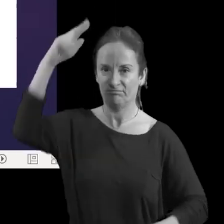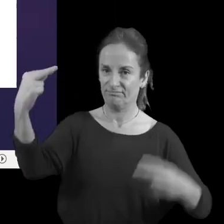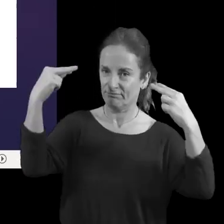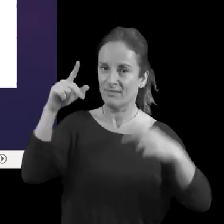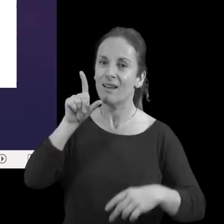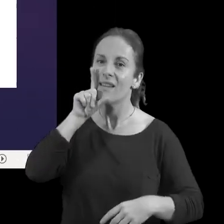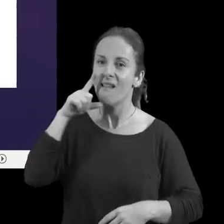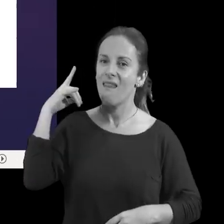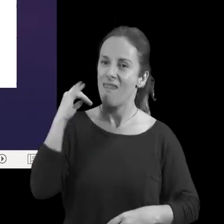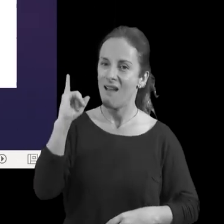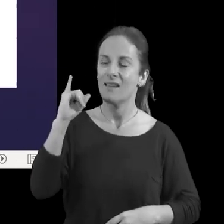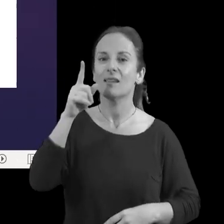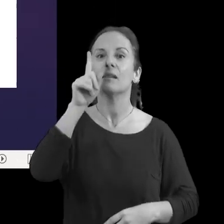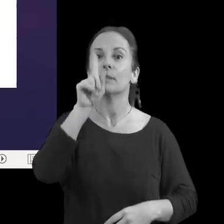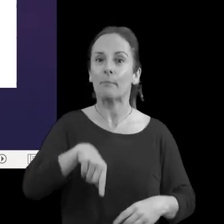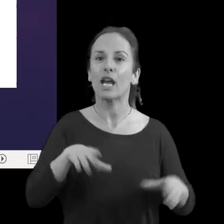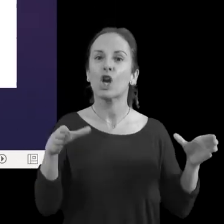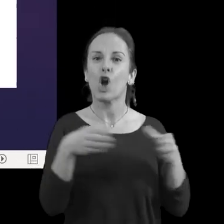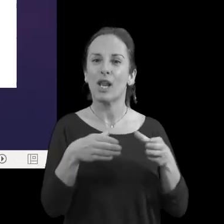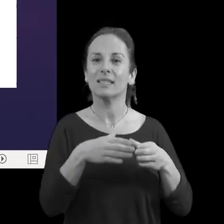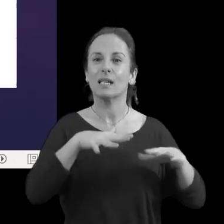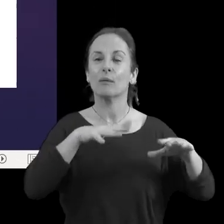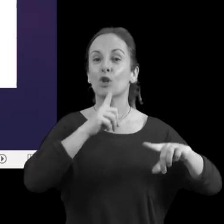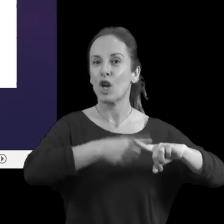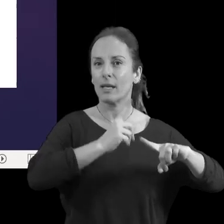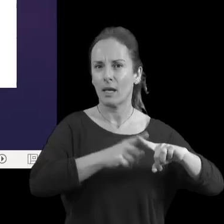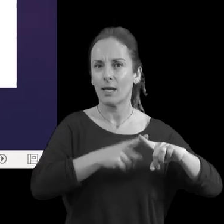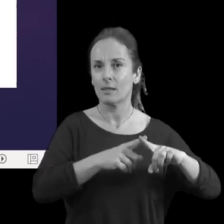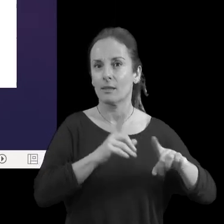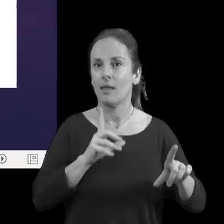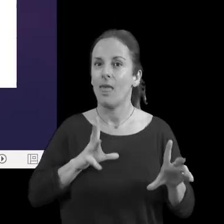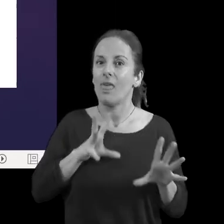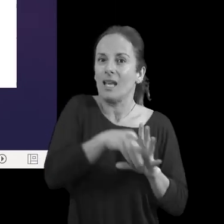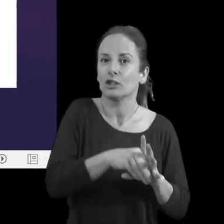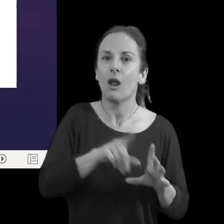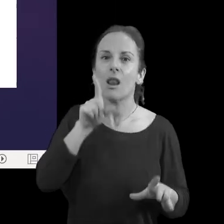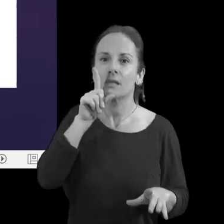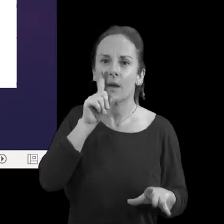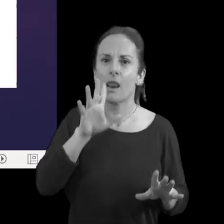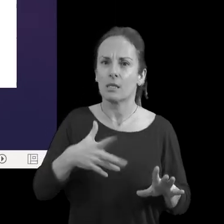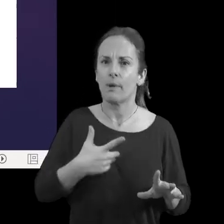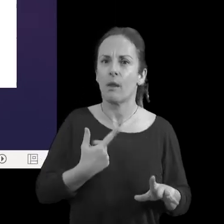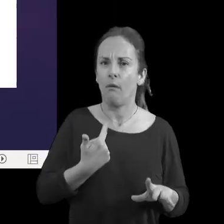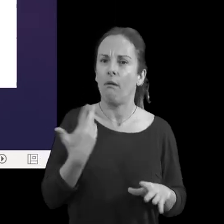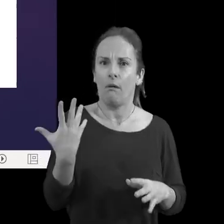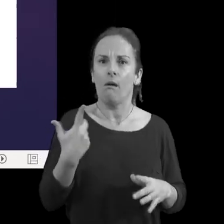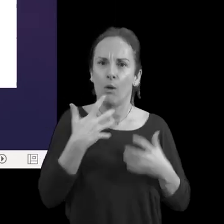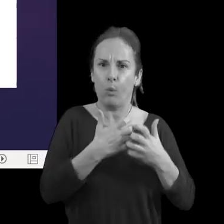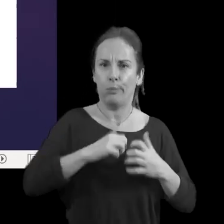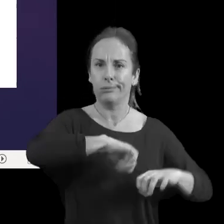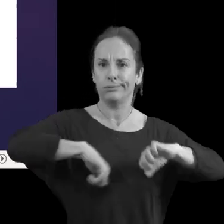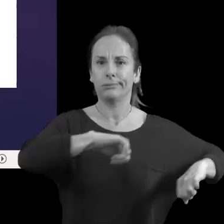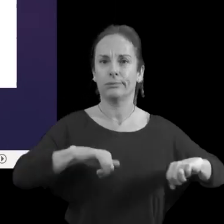los colectivos gays, ¿no? Pues como os decía, estos colectivos empiezan a plantearse, y esto me lo comentaba Mili Hernández, que es